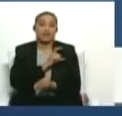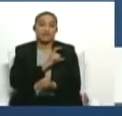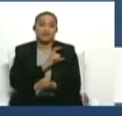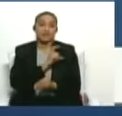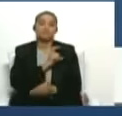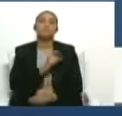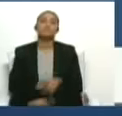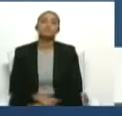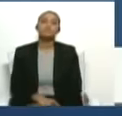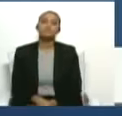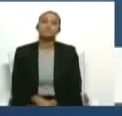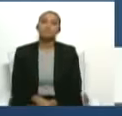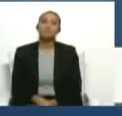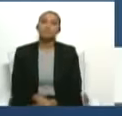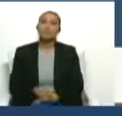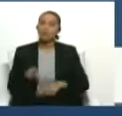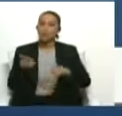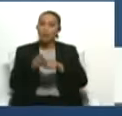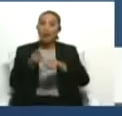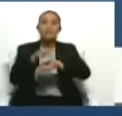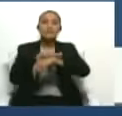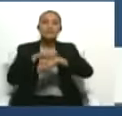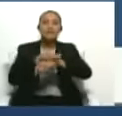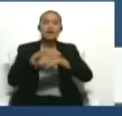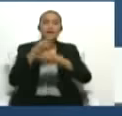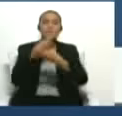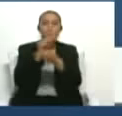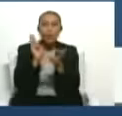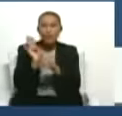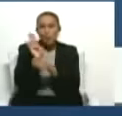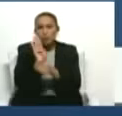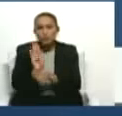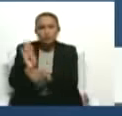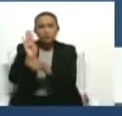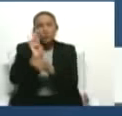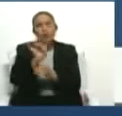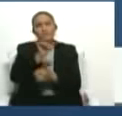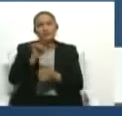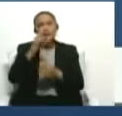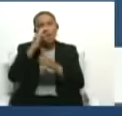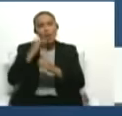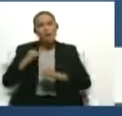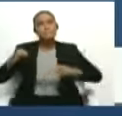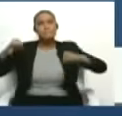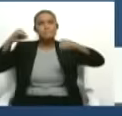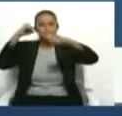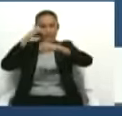Público Protege al Adulto Mayor, de un gran impacto y sensibilidad. Quiero